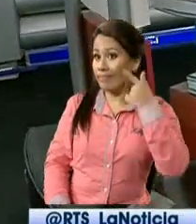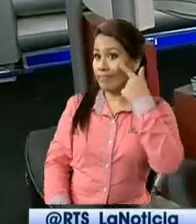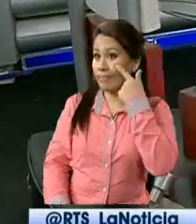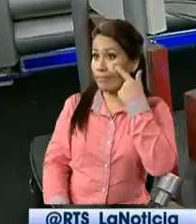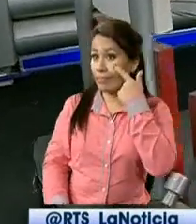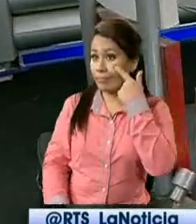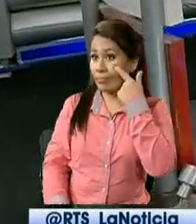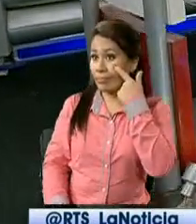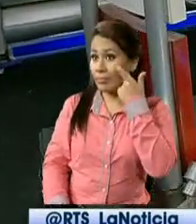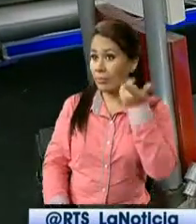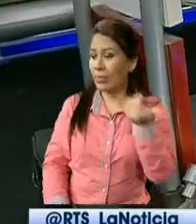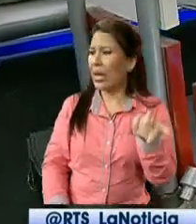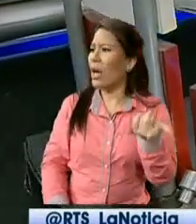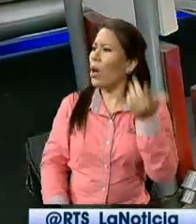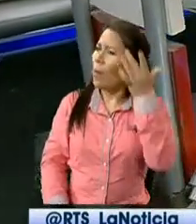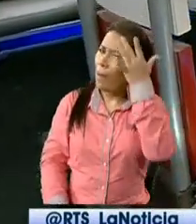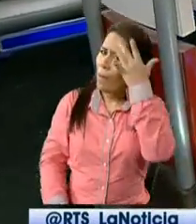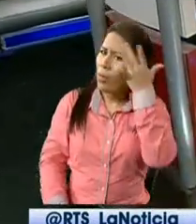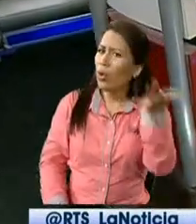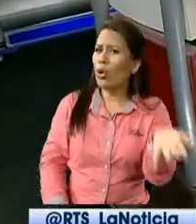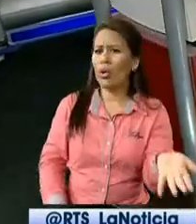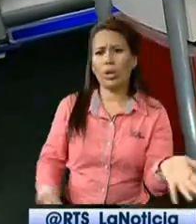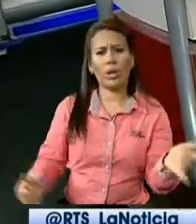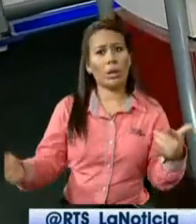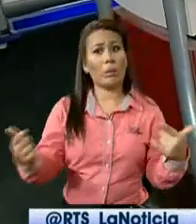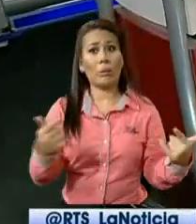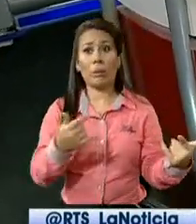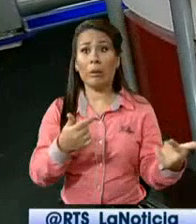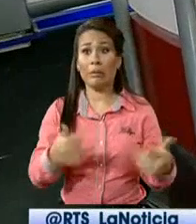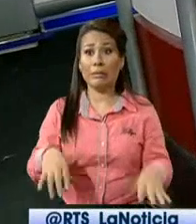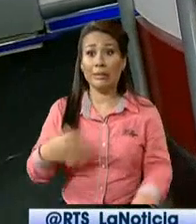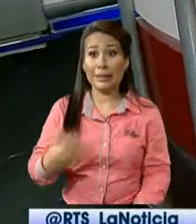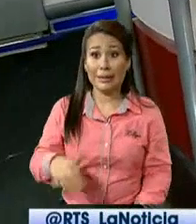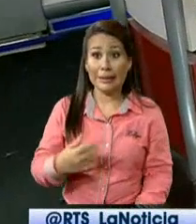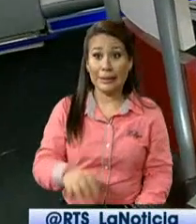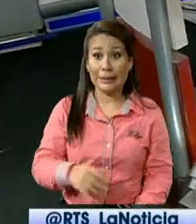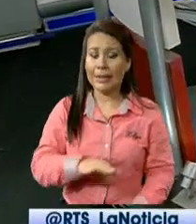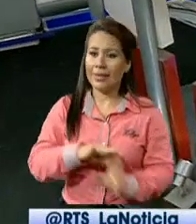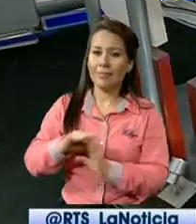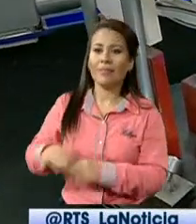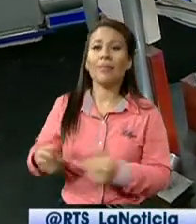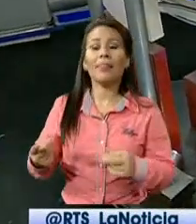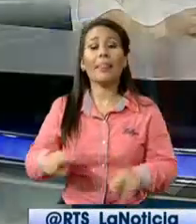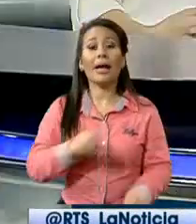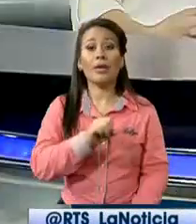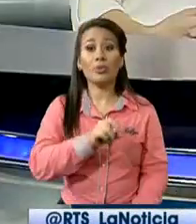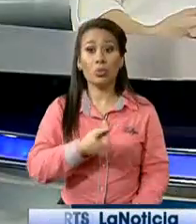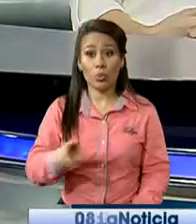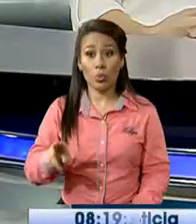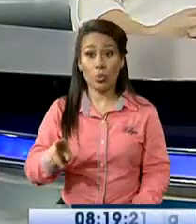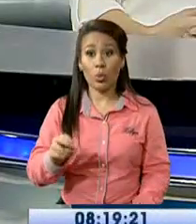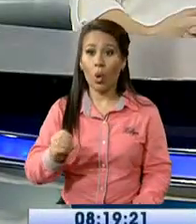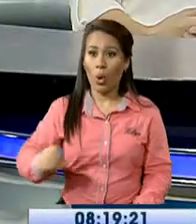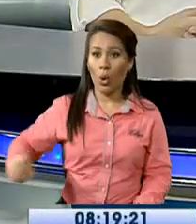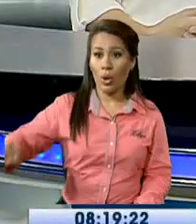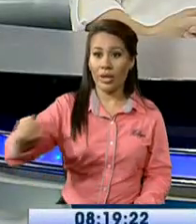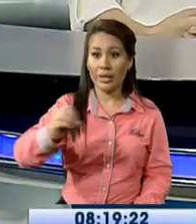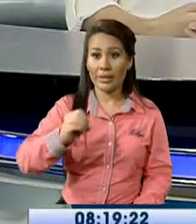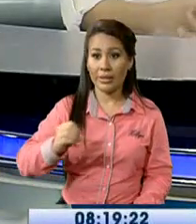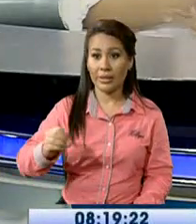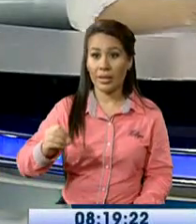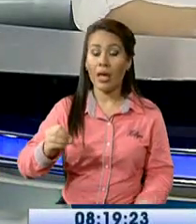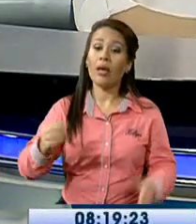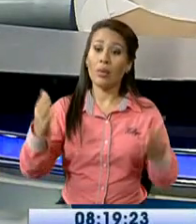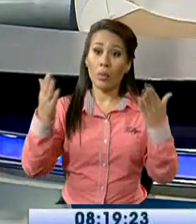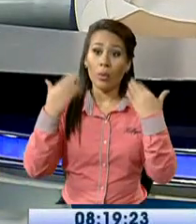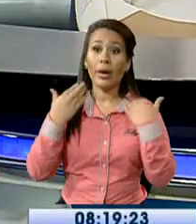la discusión. Que habrá originado esa. Que habrá originado esa puñetiza ahí. Bueno, y también les informamos que al suroeste de Guayaquil, una pareja que se